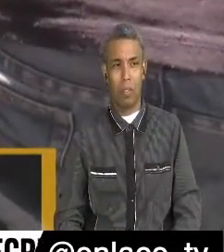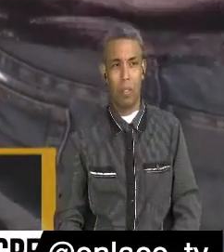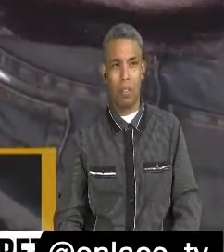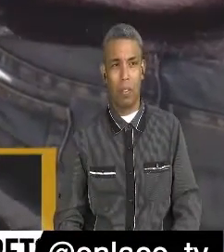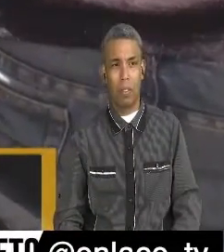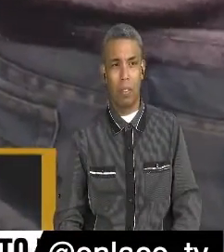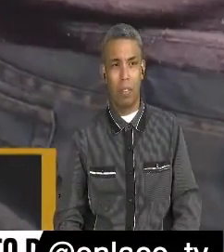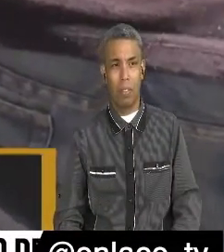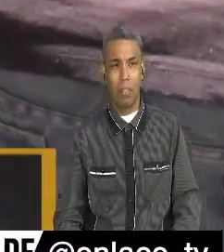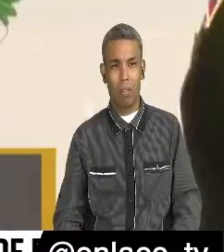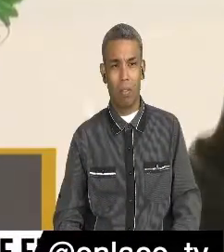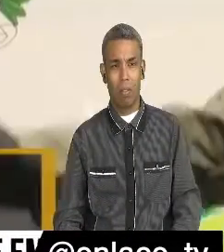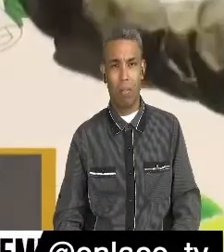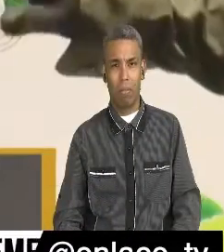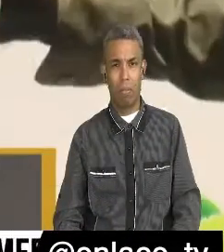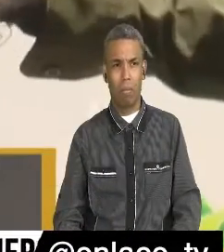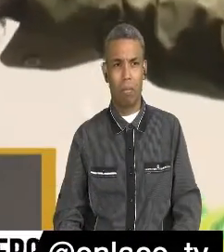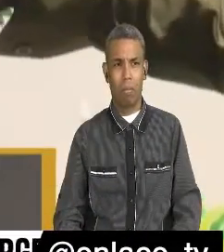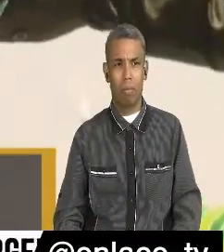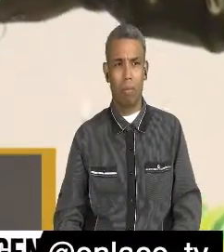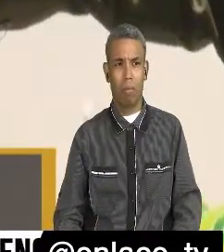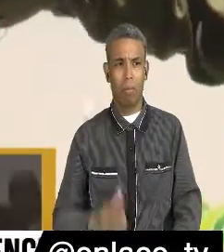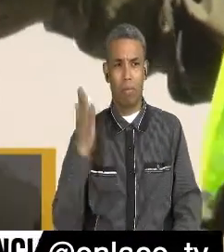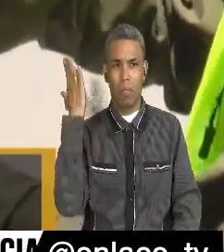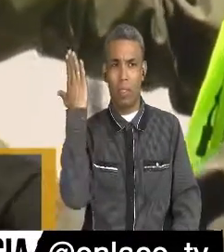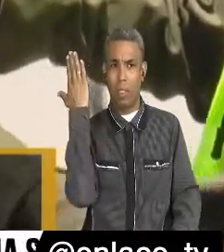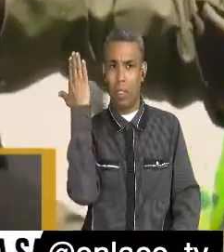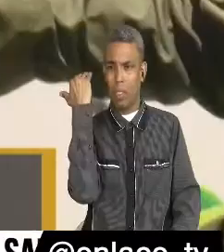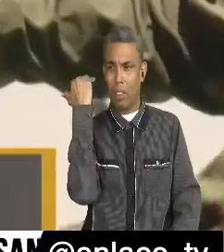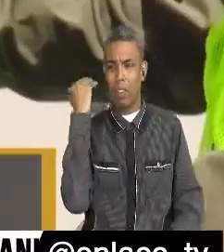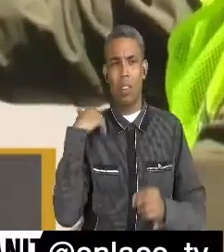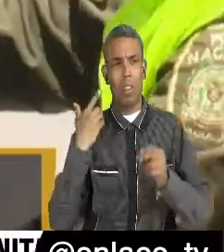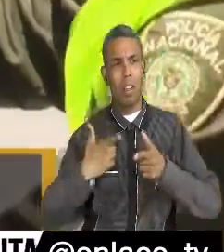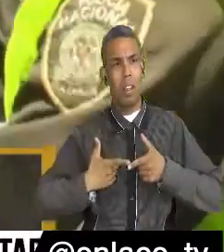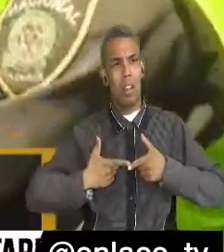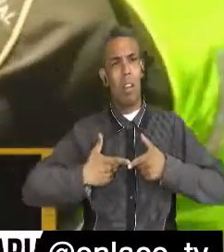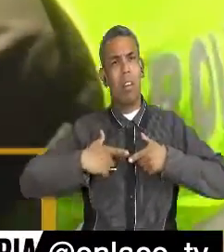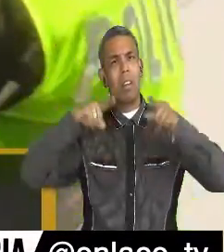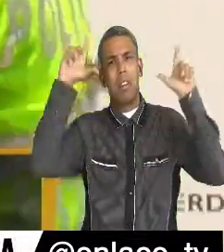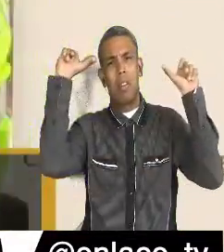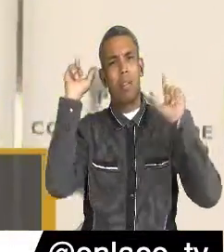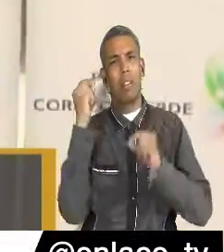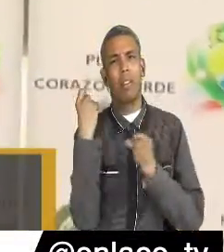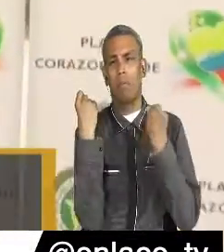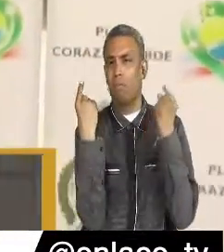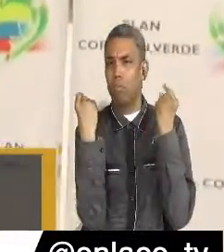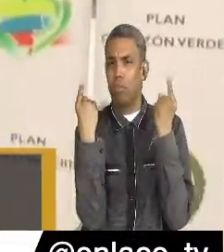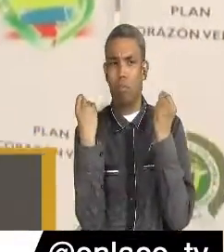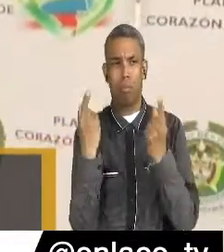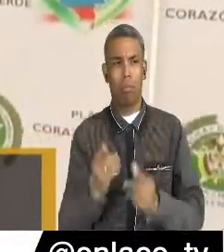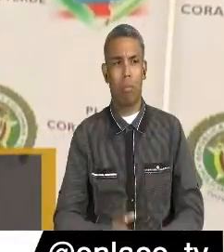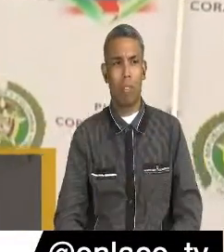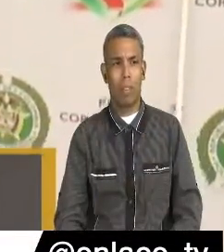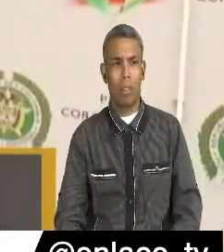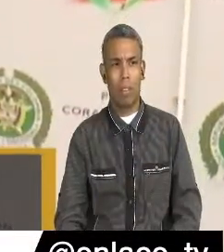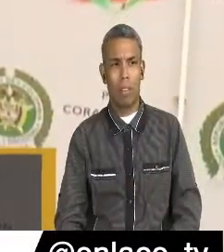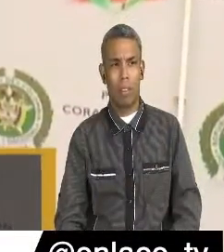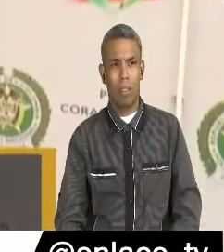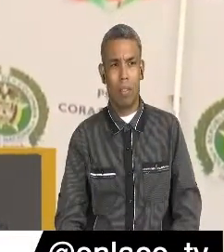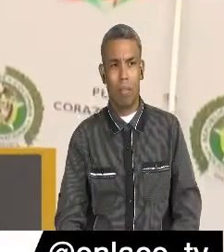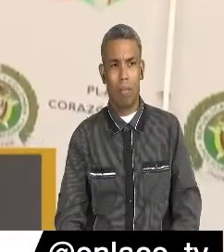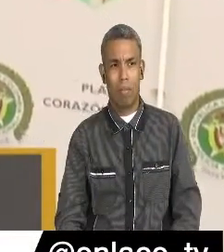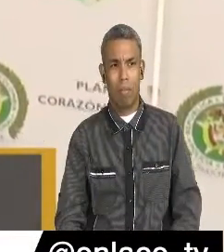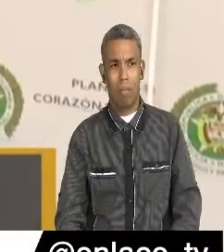enteramos de que le habían dado libertad a ellos, no la podíamos creer, sabiendo que